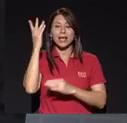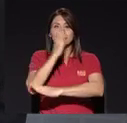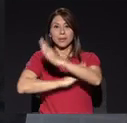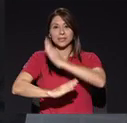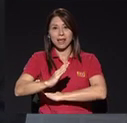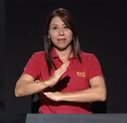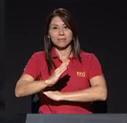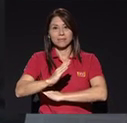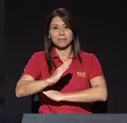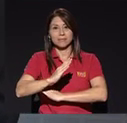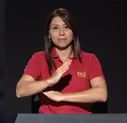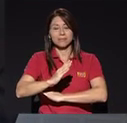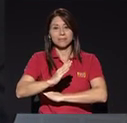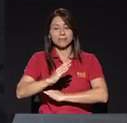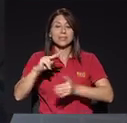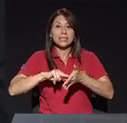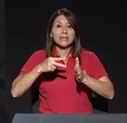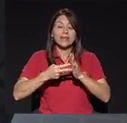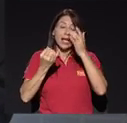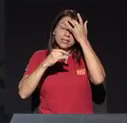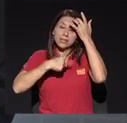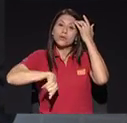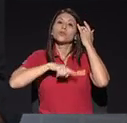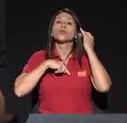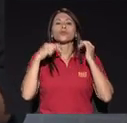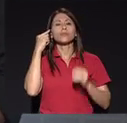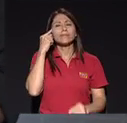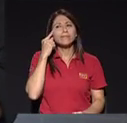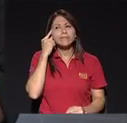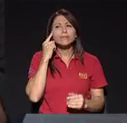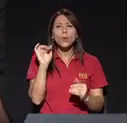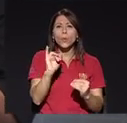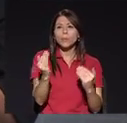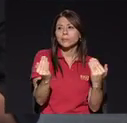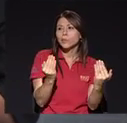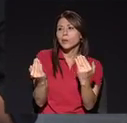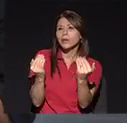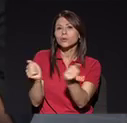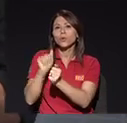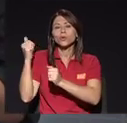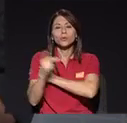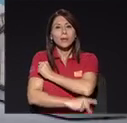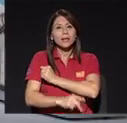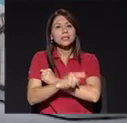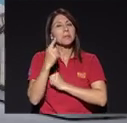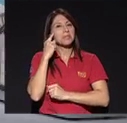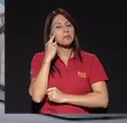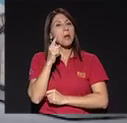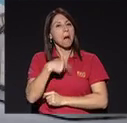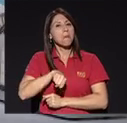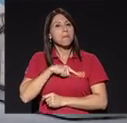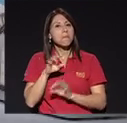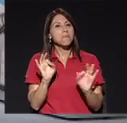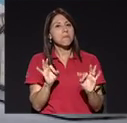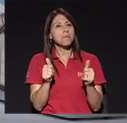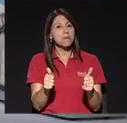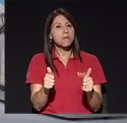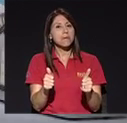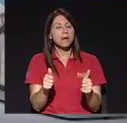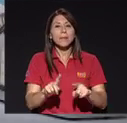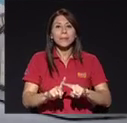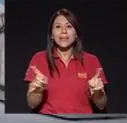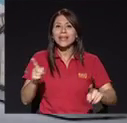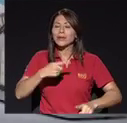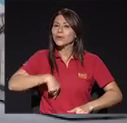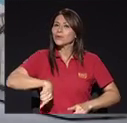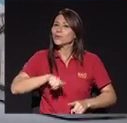política de discapacidad. Sí. O sea, si nos ponemos a pensar comparativamente, estamos bastante bien, pero no